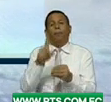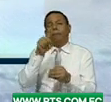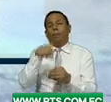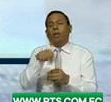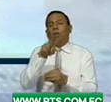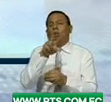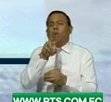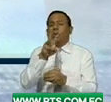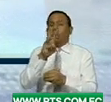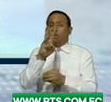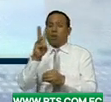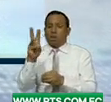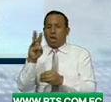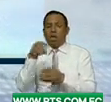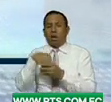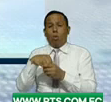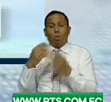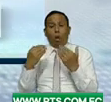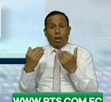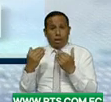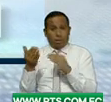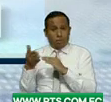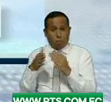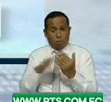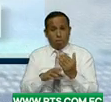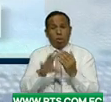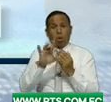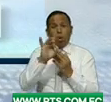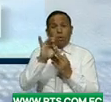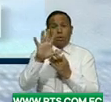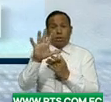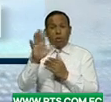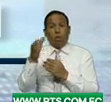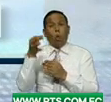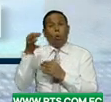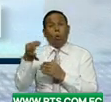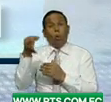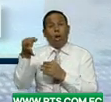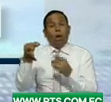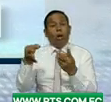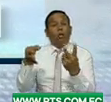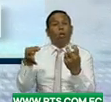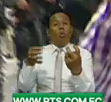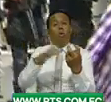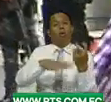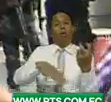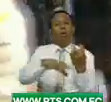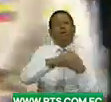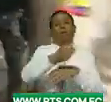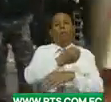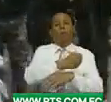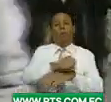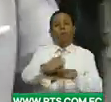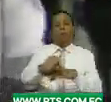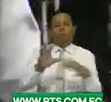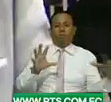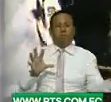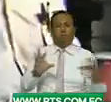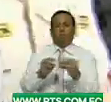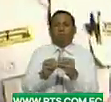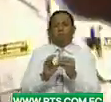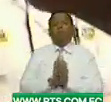1.266 corresponden a Guayaquil, 85 a Durán y 12 a San Borondón. De ahí que las